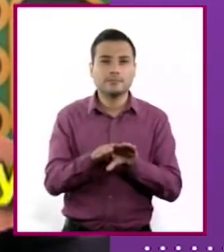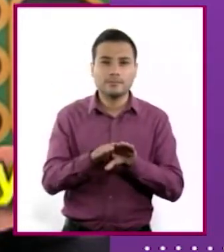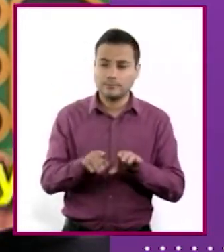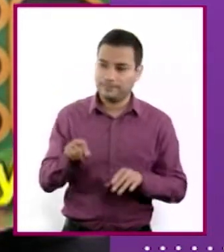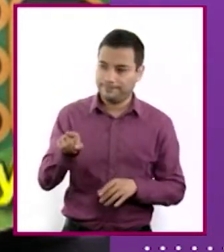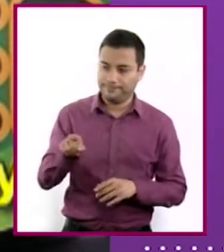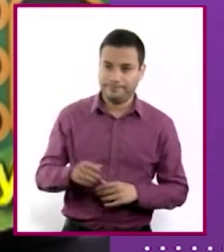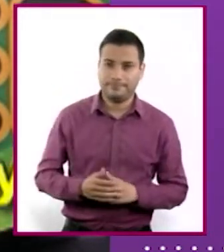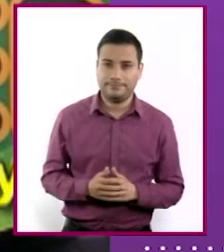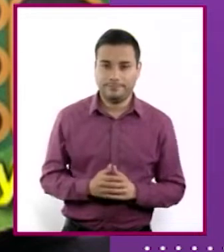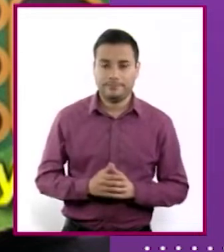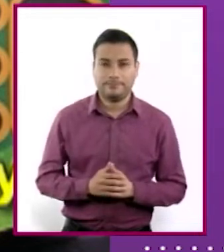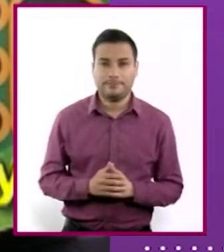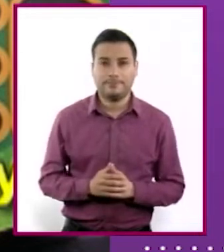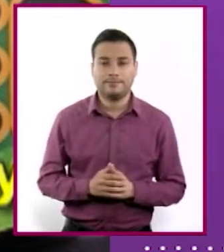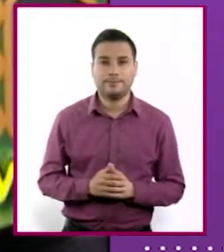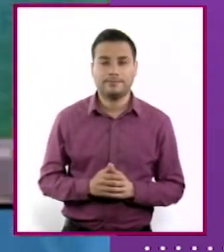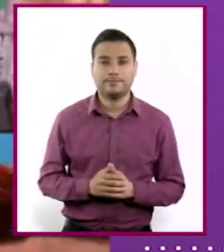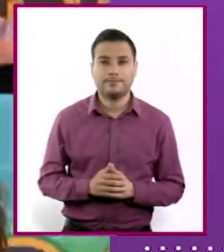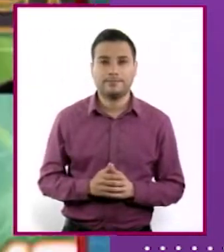liked the movie yesterday.